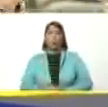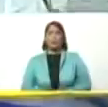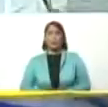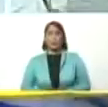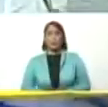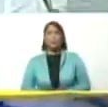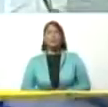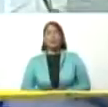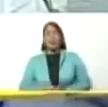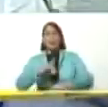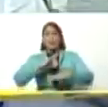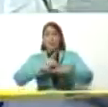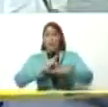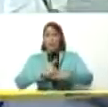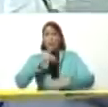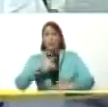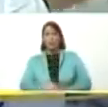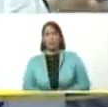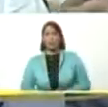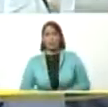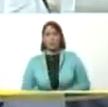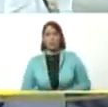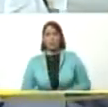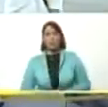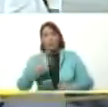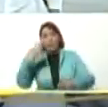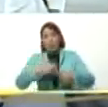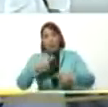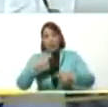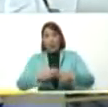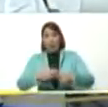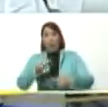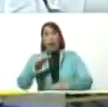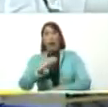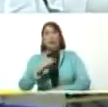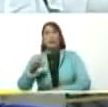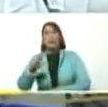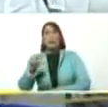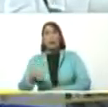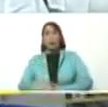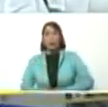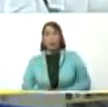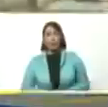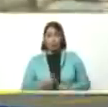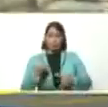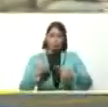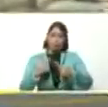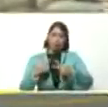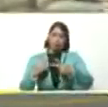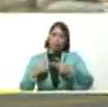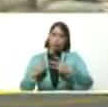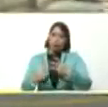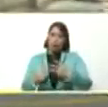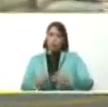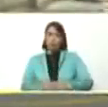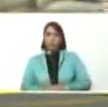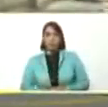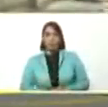los diamantes, la gran riqueza del hierro y el acero, la gran riqueza de la albúmina,